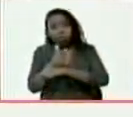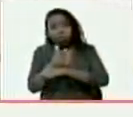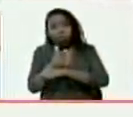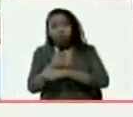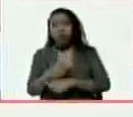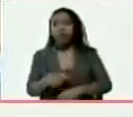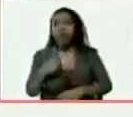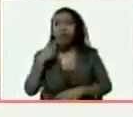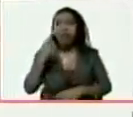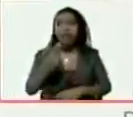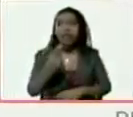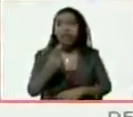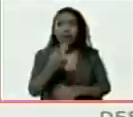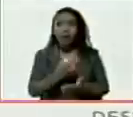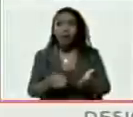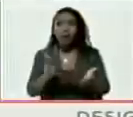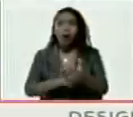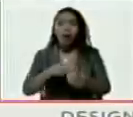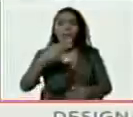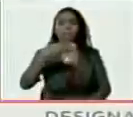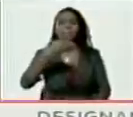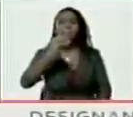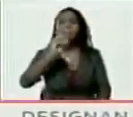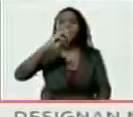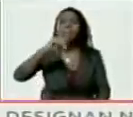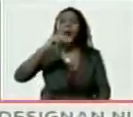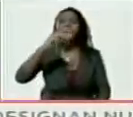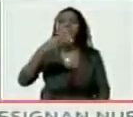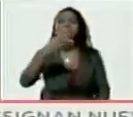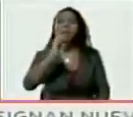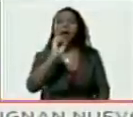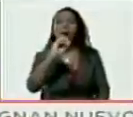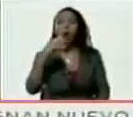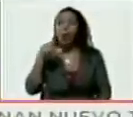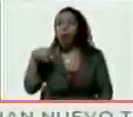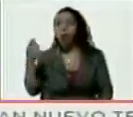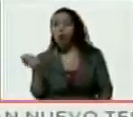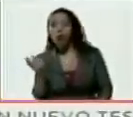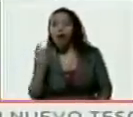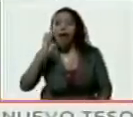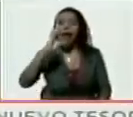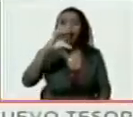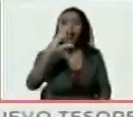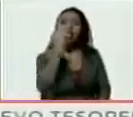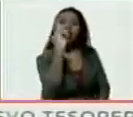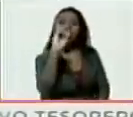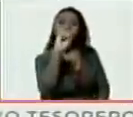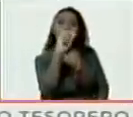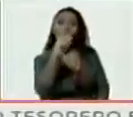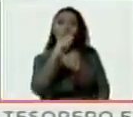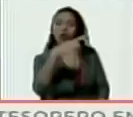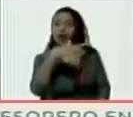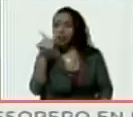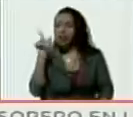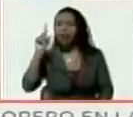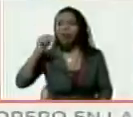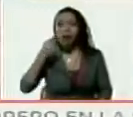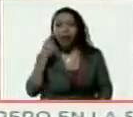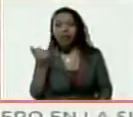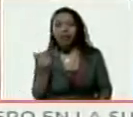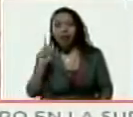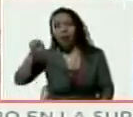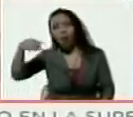eso es lo que dice Pompeo, eso es lo que dice el genocida de Elliot Abrams, eso es lo que dice Mauricio